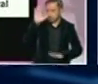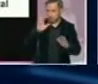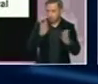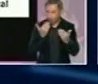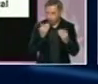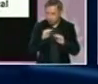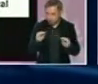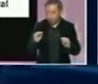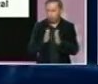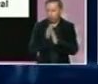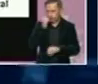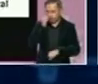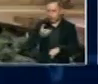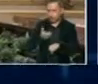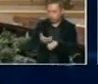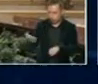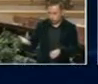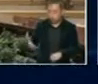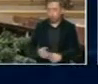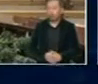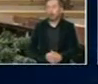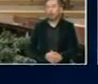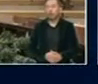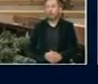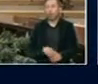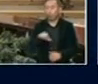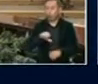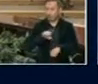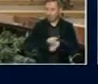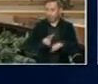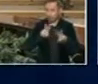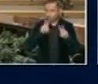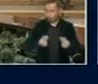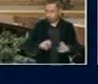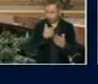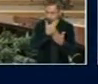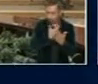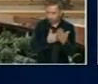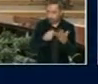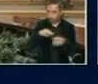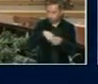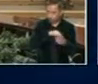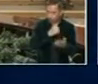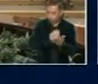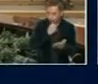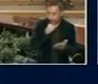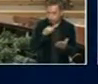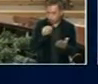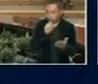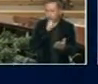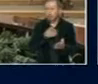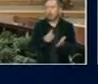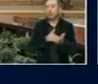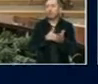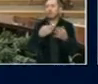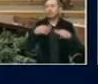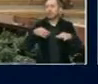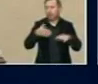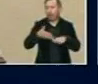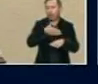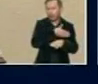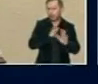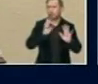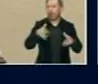que esta especie de campaña viene directamente de la presidencia de la República. A mí no me extraña que algunos